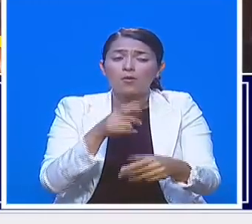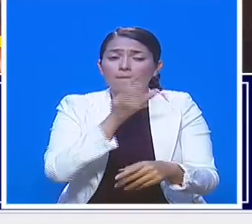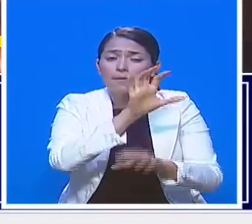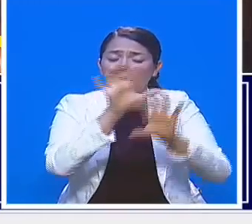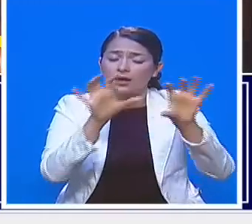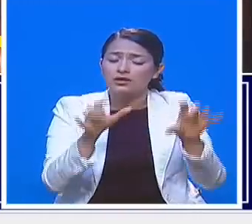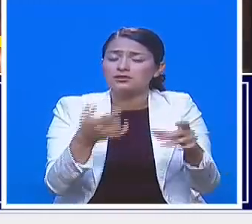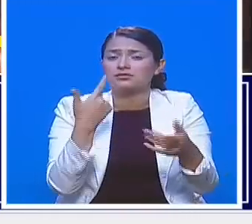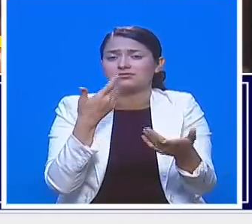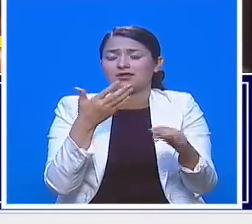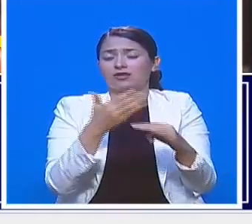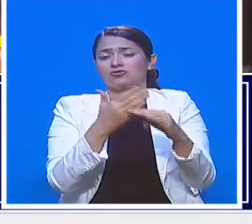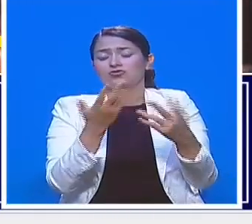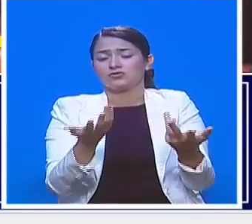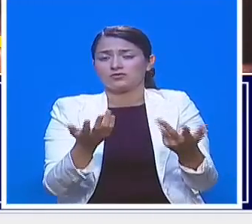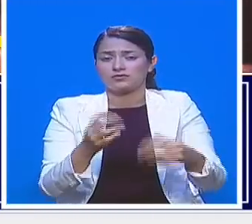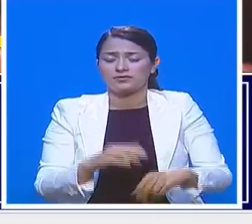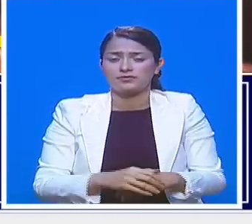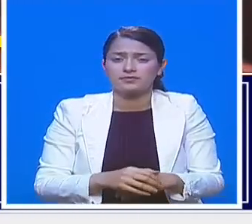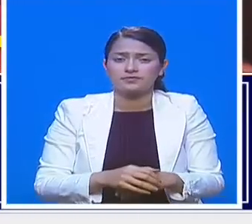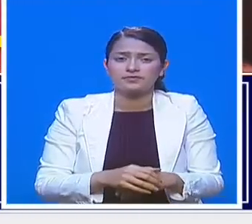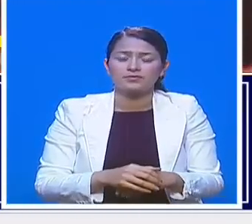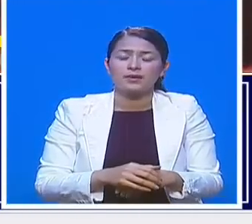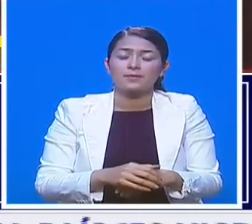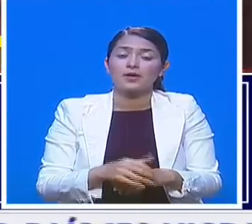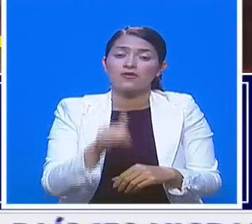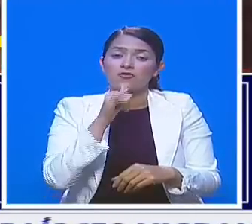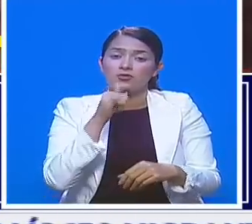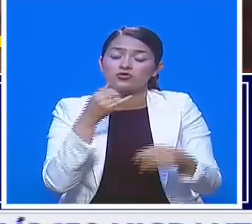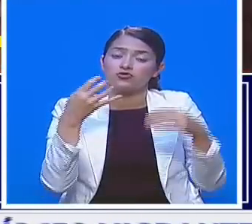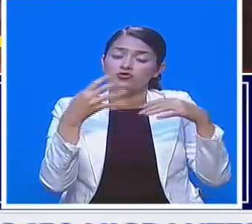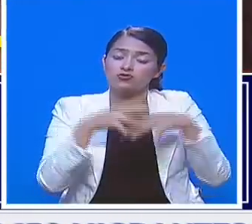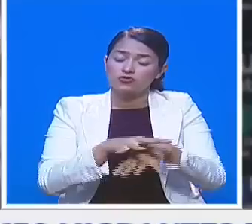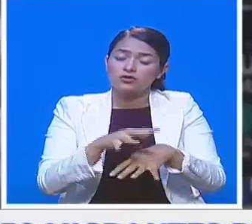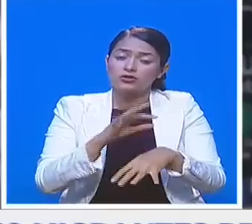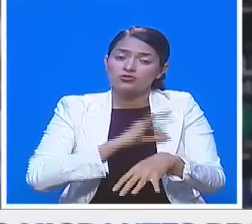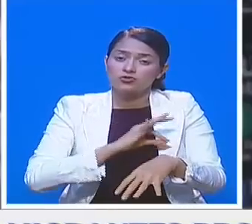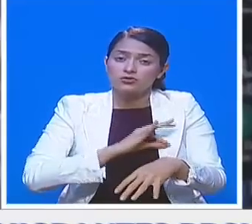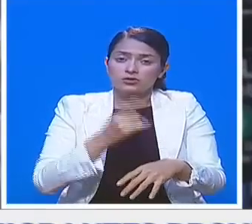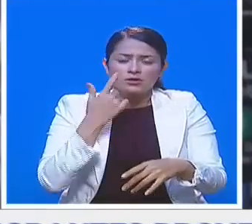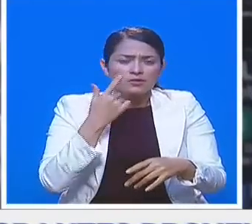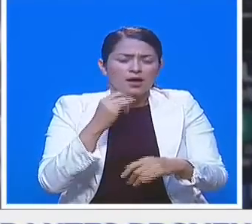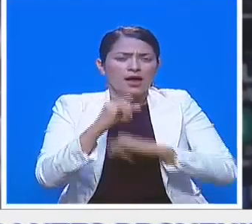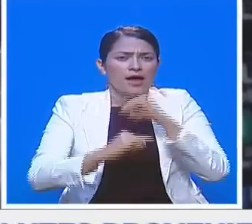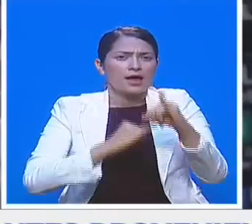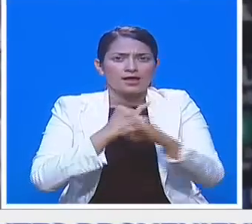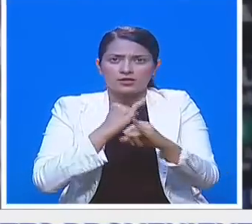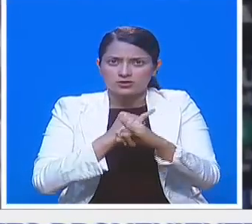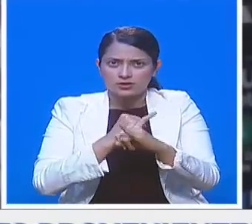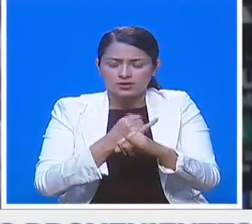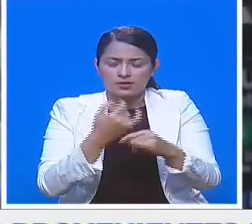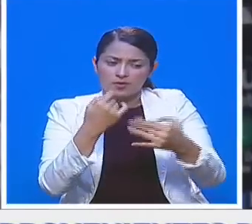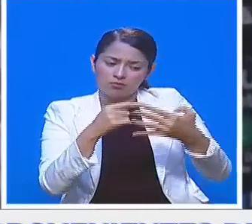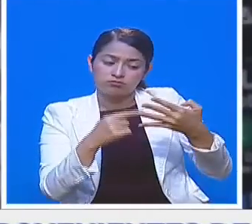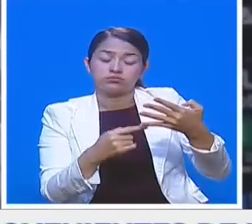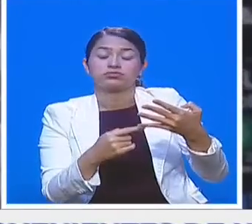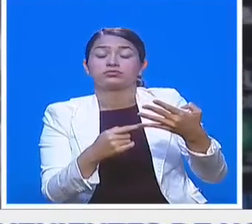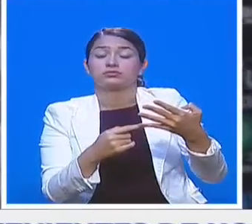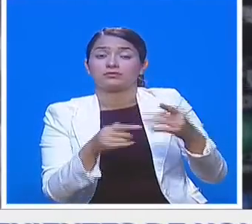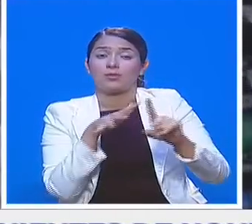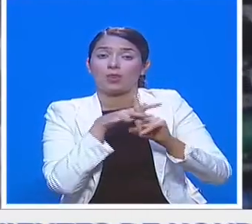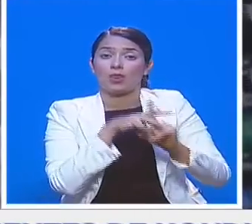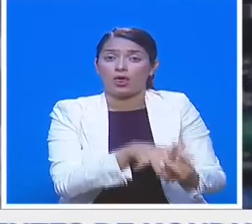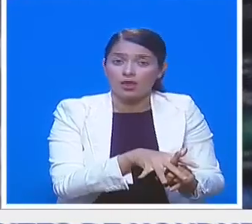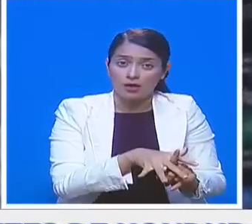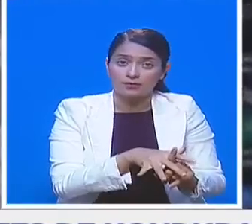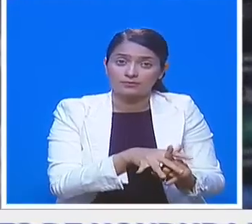las medidas. Entre tanto, ya en un mensaje en redes sociales, Amnistía Internacional de Estados Unidos calificó la medida como